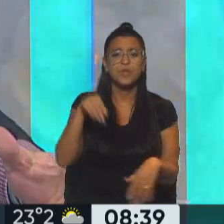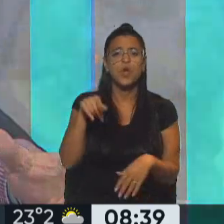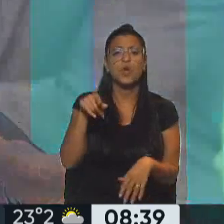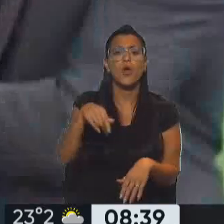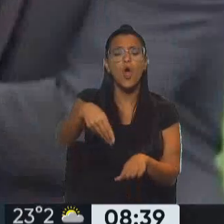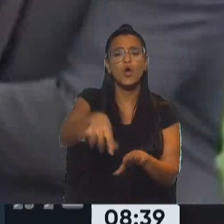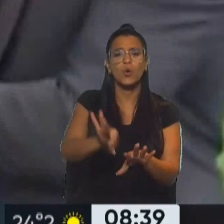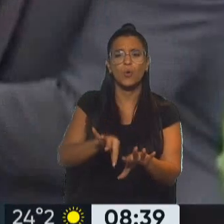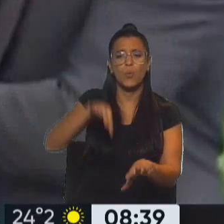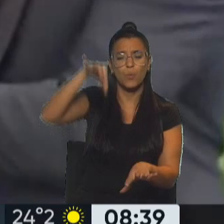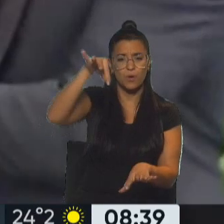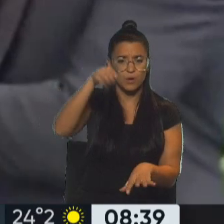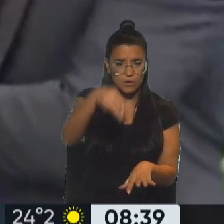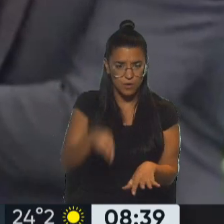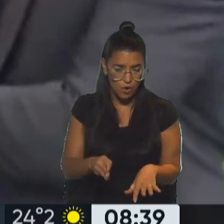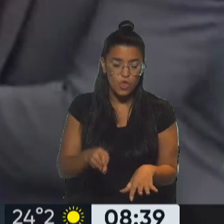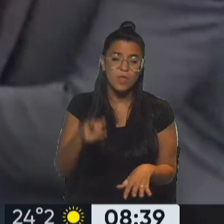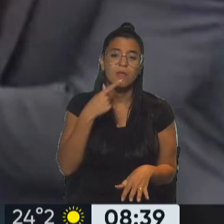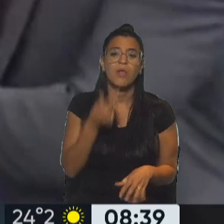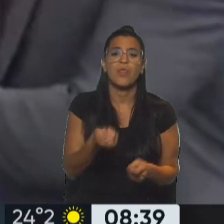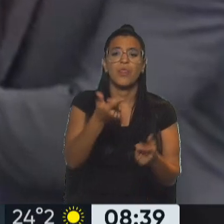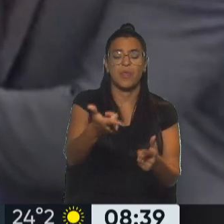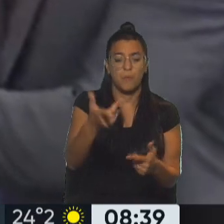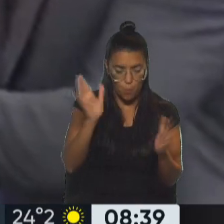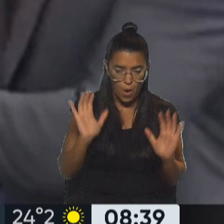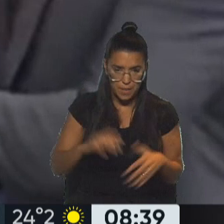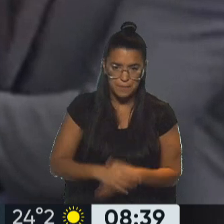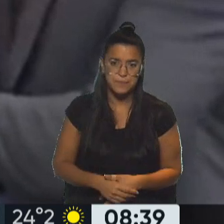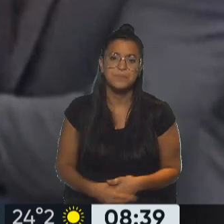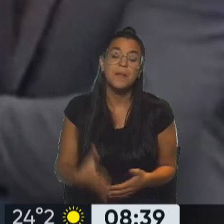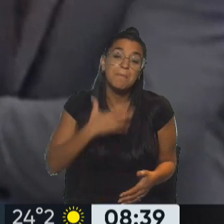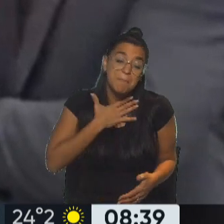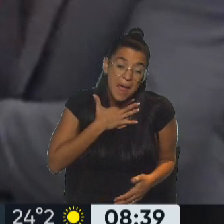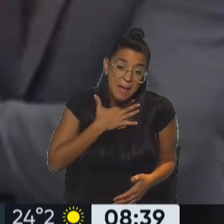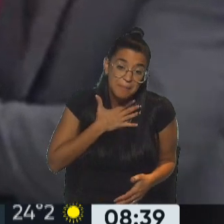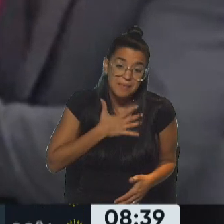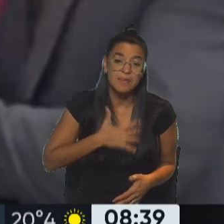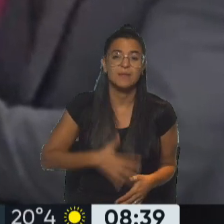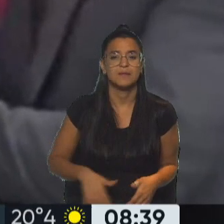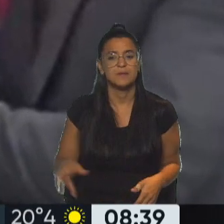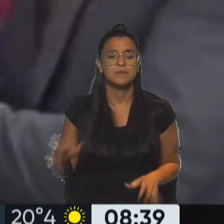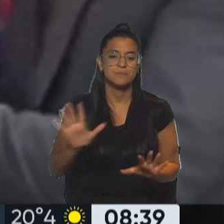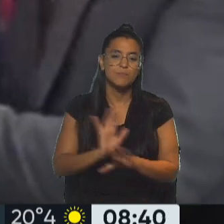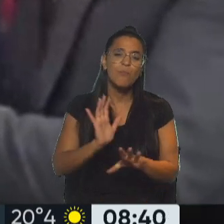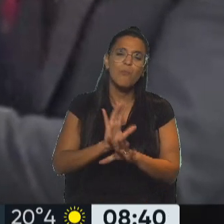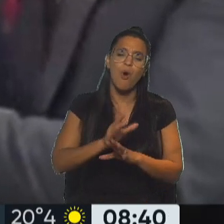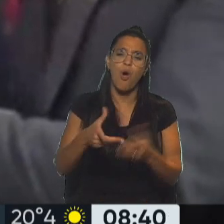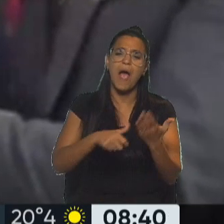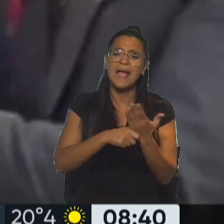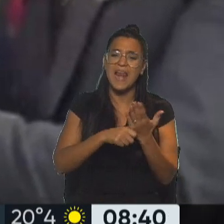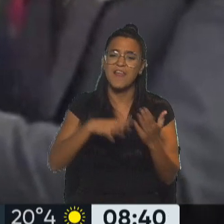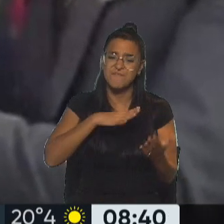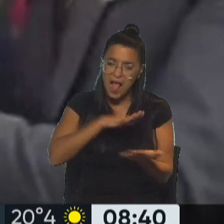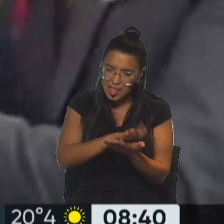con el mismo hueso y, y te lo da de probar en la boca. Para mi gusto, está un poquito cruda la carne. ¿Qué querés que te